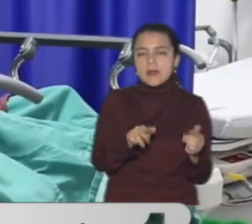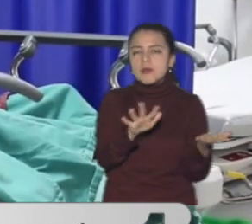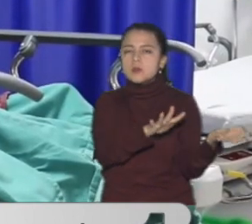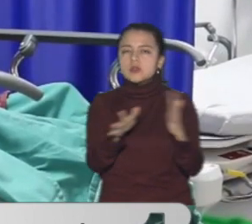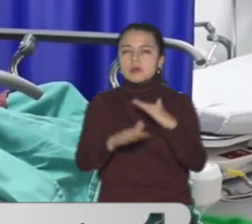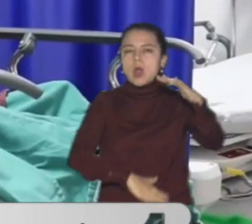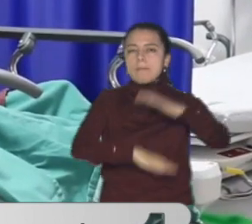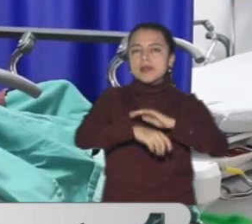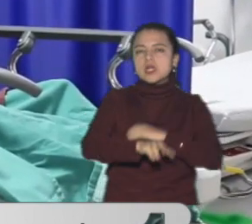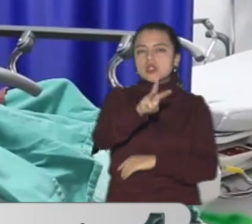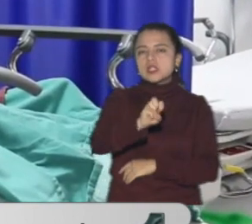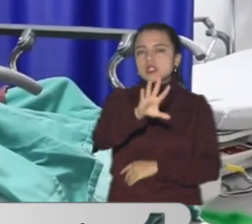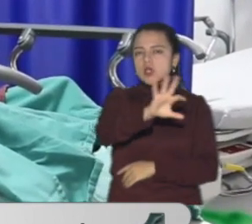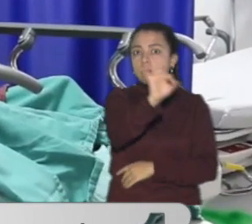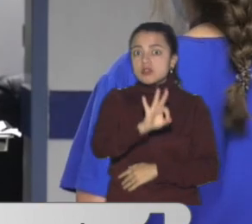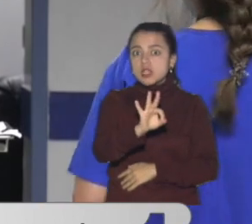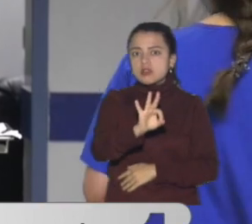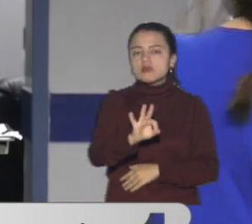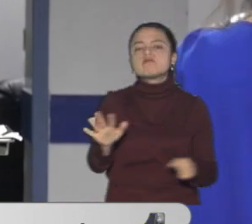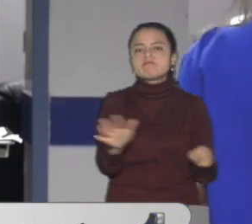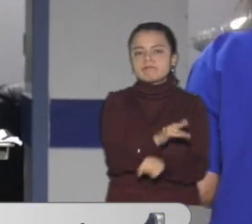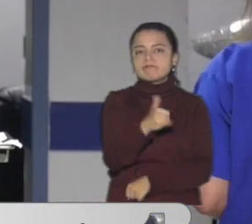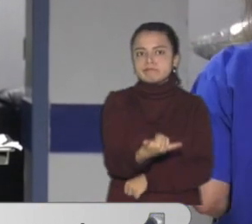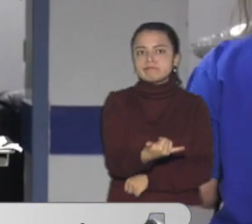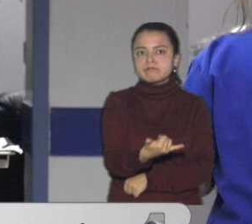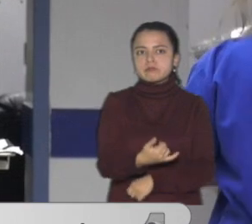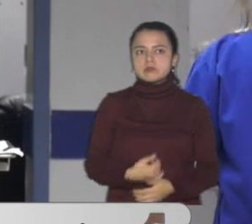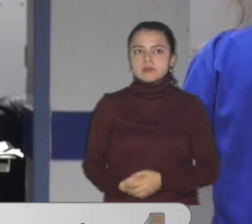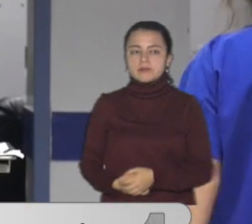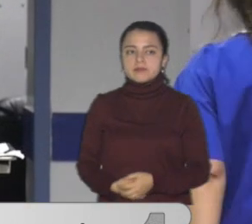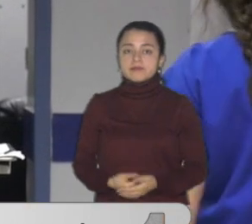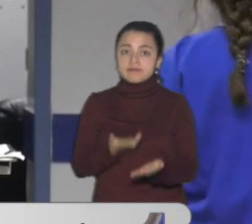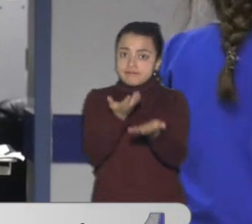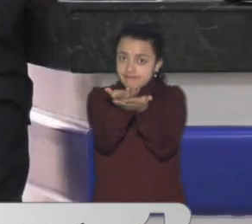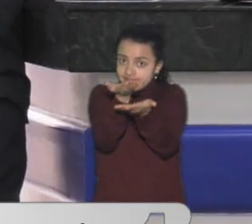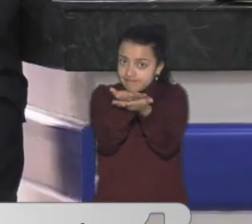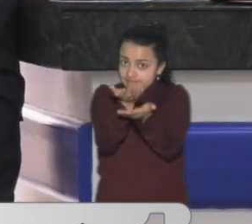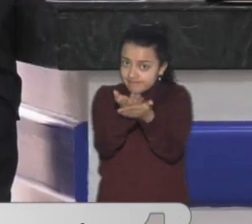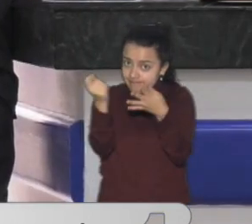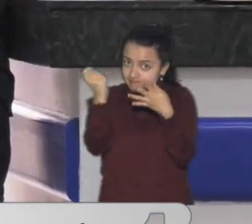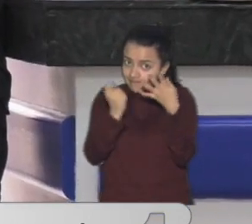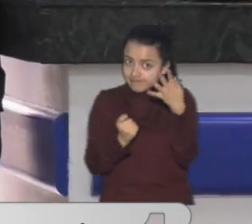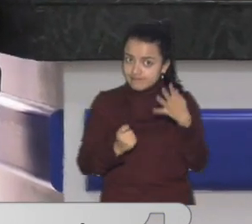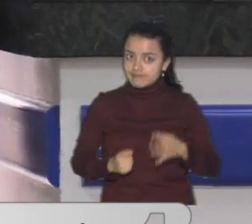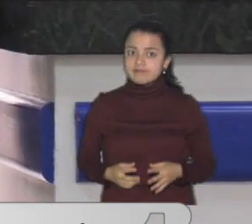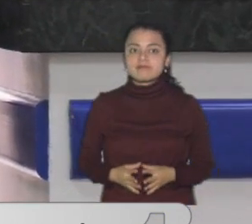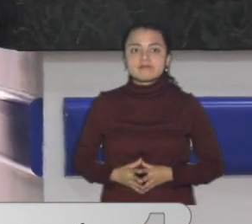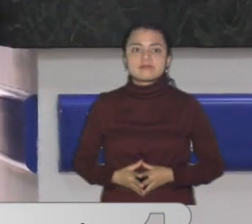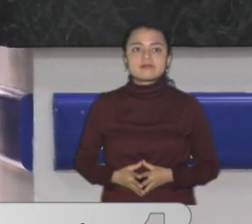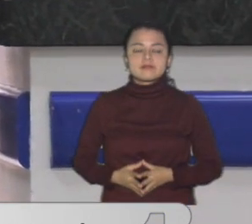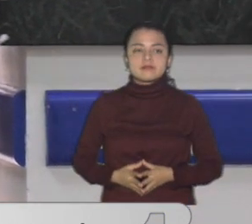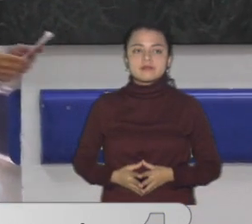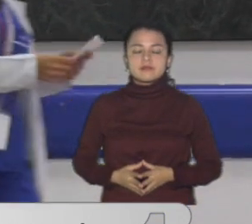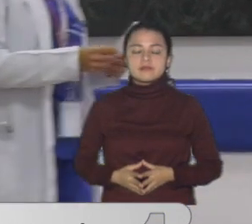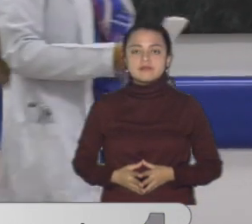del 85%, o sea, está alta. Estas son las recomendaciones en medio de la temporada invernal. Es muy